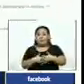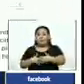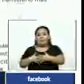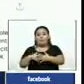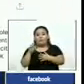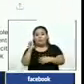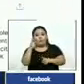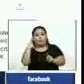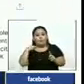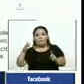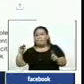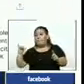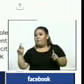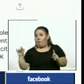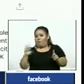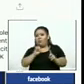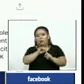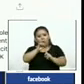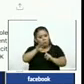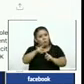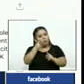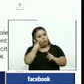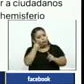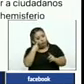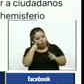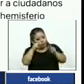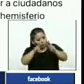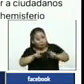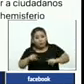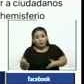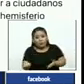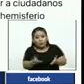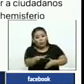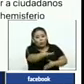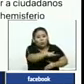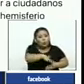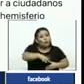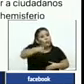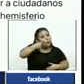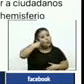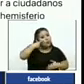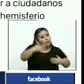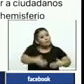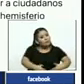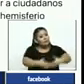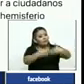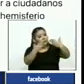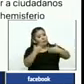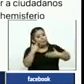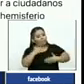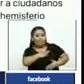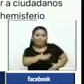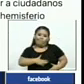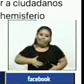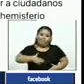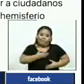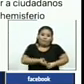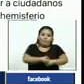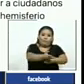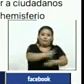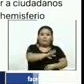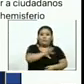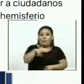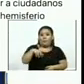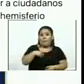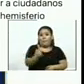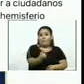región, Michael Kozak, dijo que seguirían velando por la seguridad en la zona fronteriza y expresó sus condolencias a los familiares de las